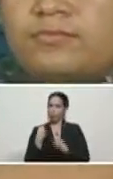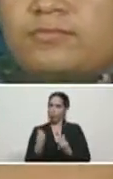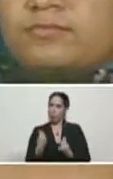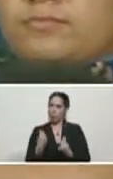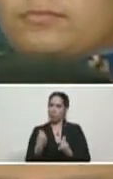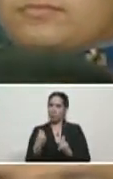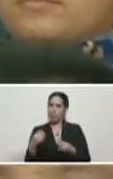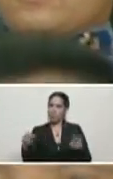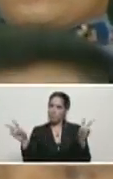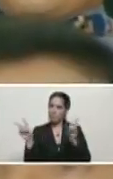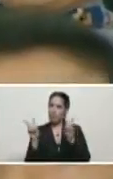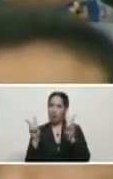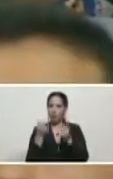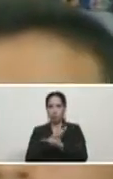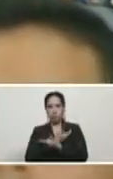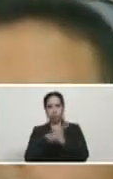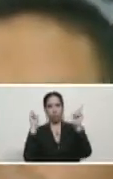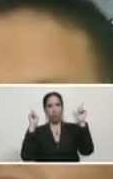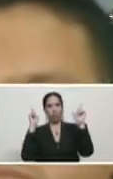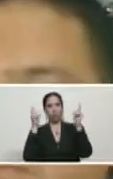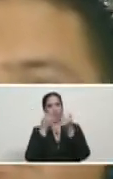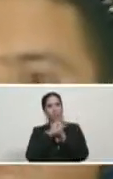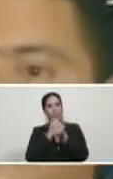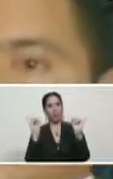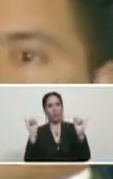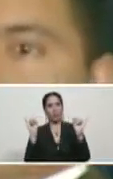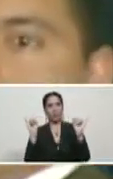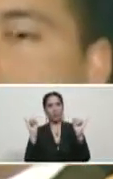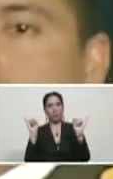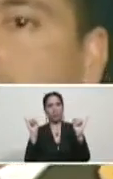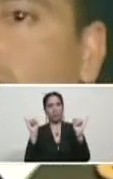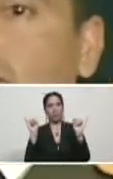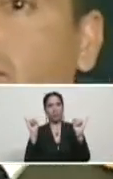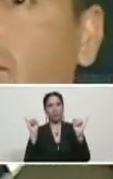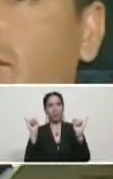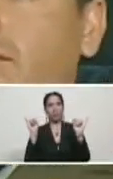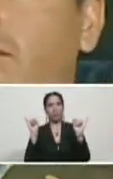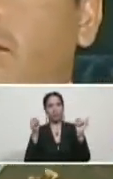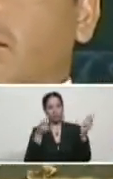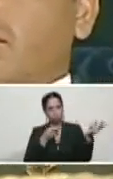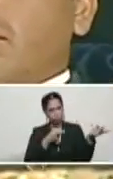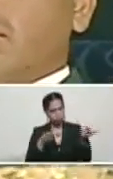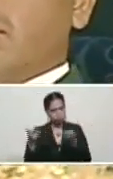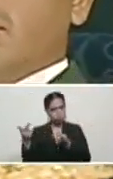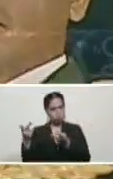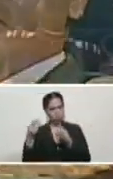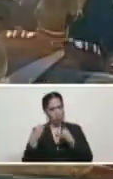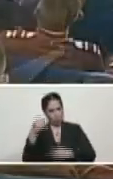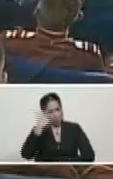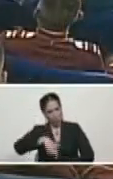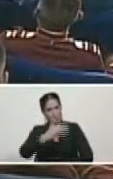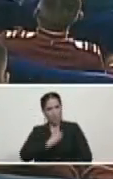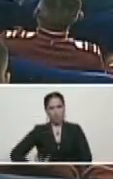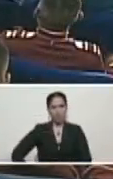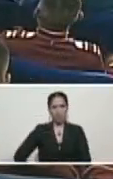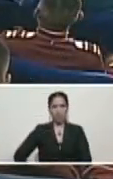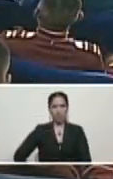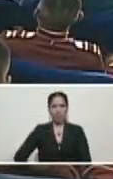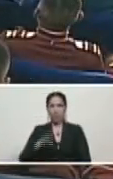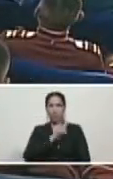los valores de la libertad, de la independencia. Así que los invito, como comandante en jefe, presidente de la